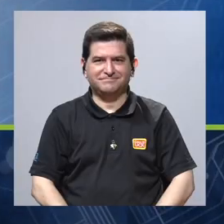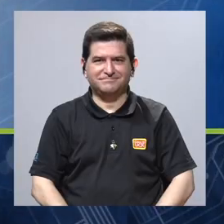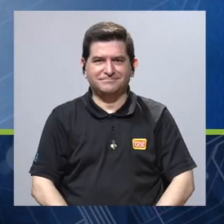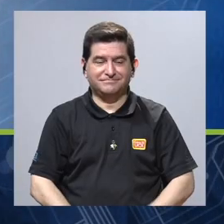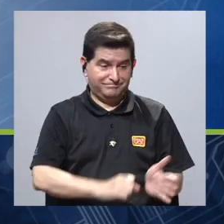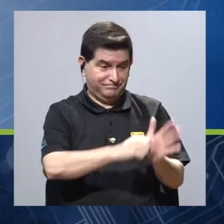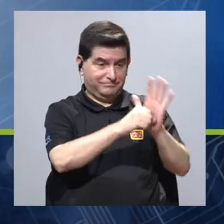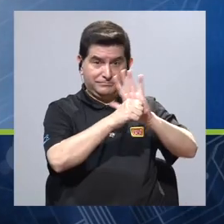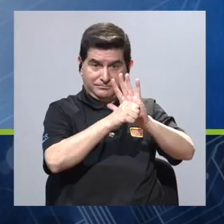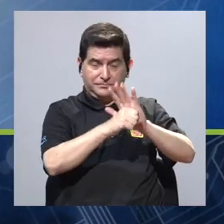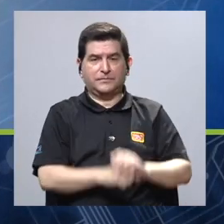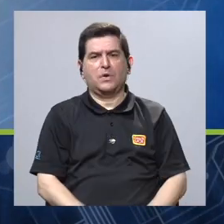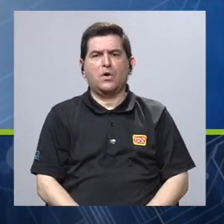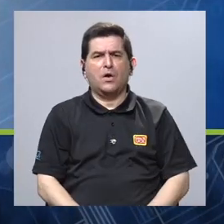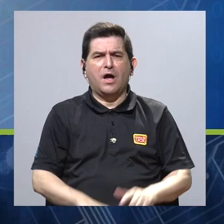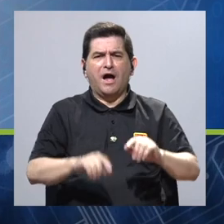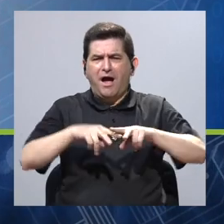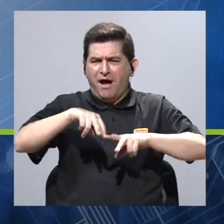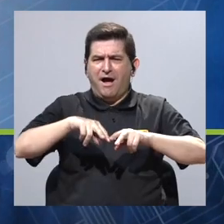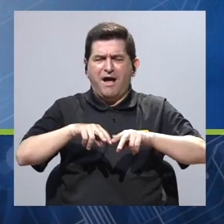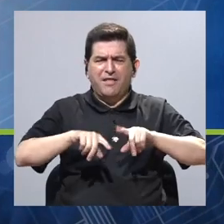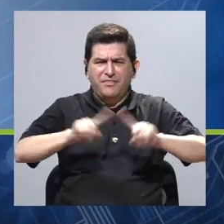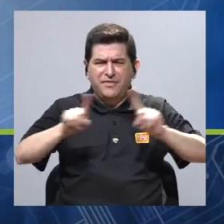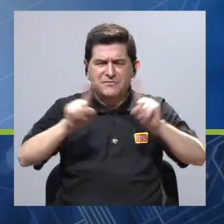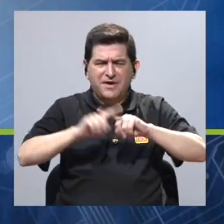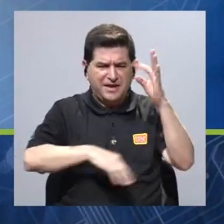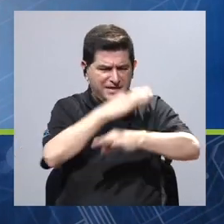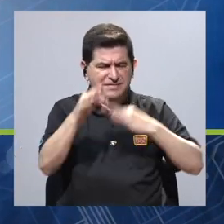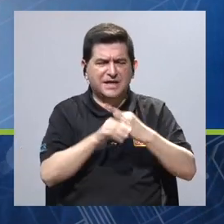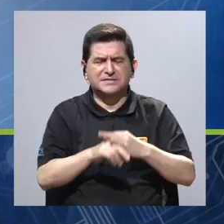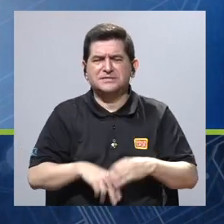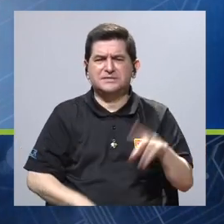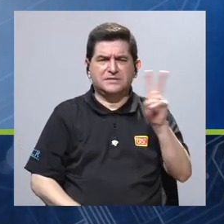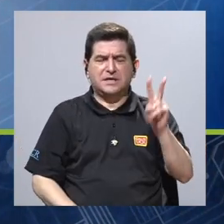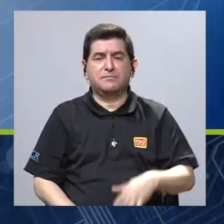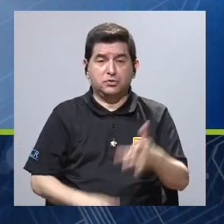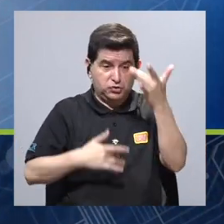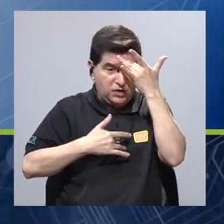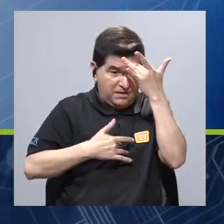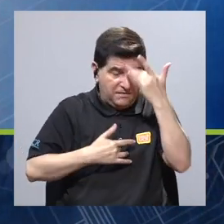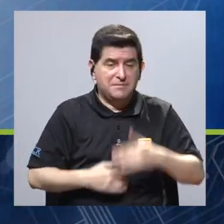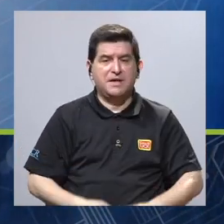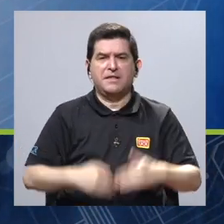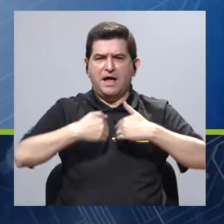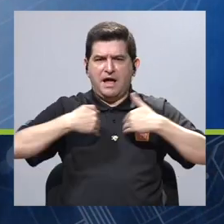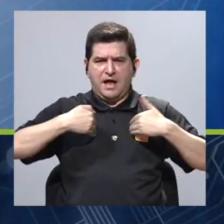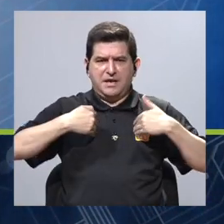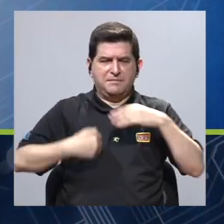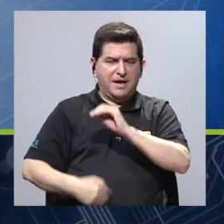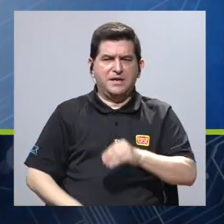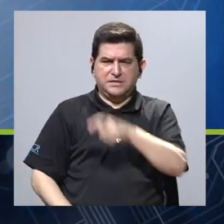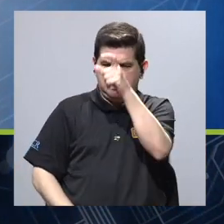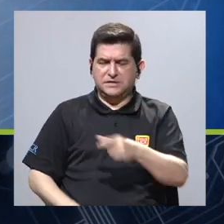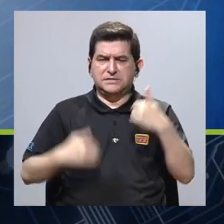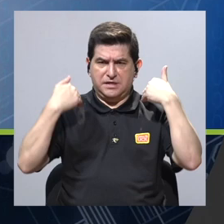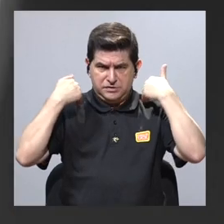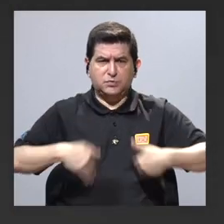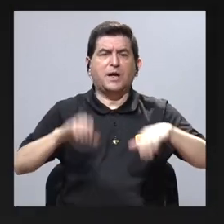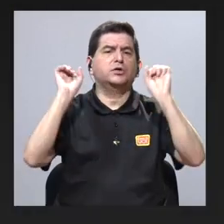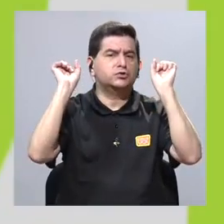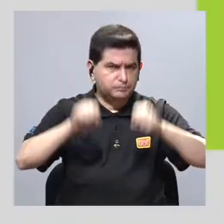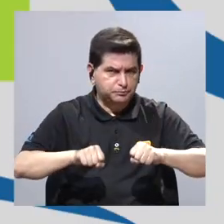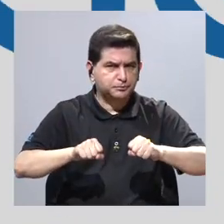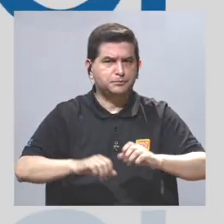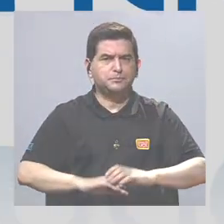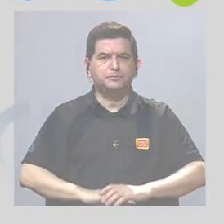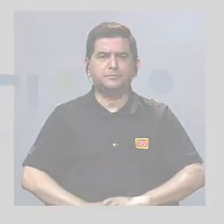Los coronavirus son una extensa familia de virus que pueden causar enfermedades tanto en animales como en seres humanos.